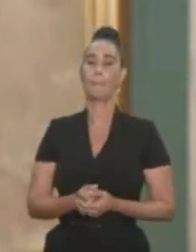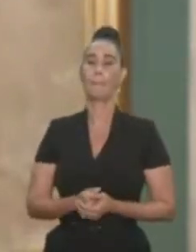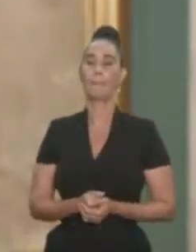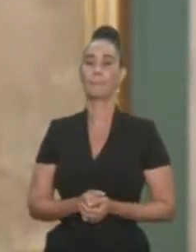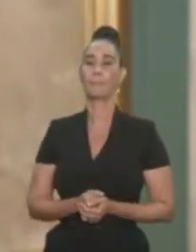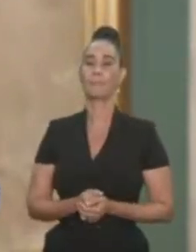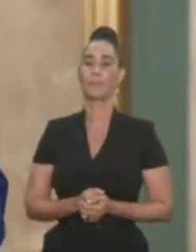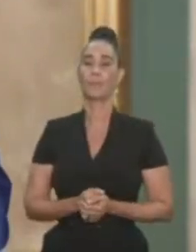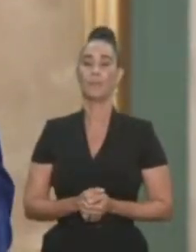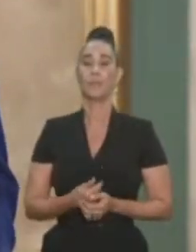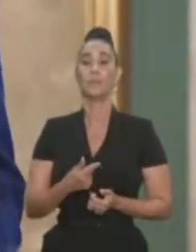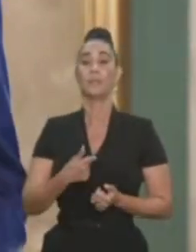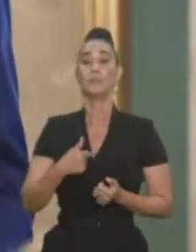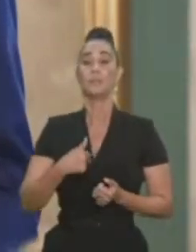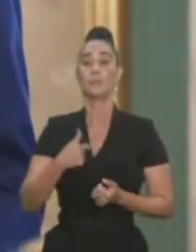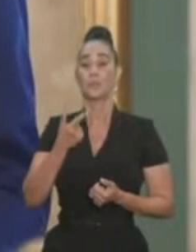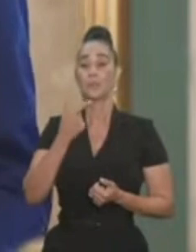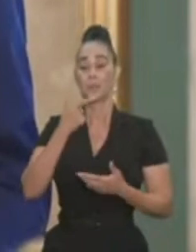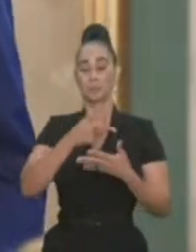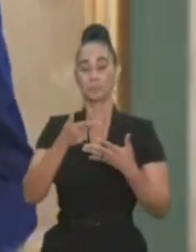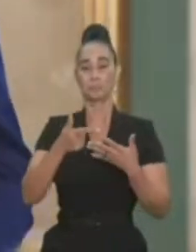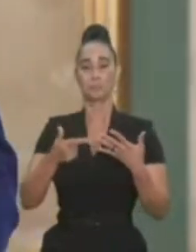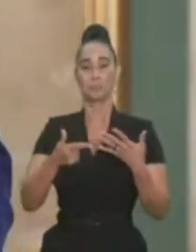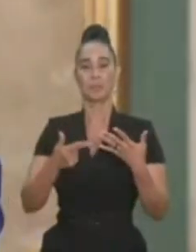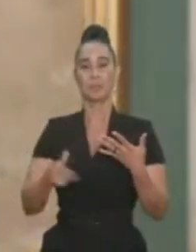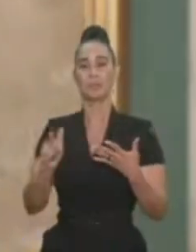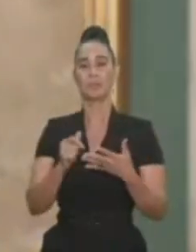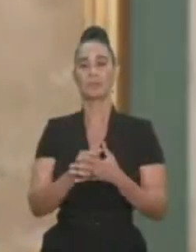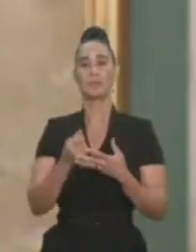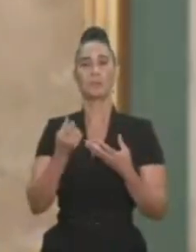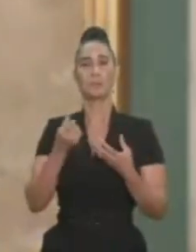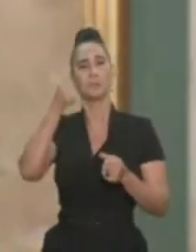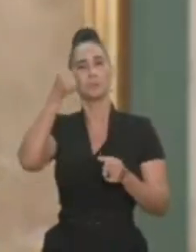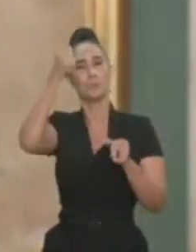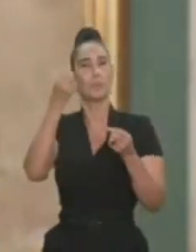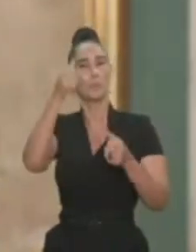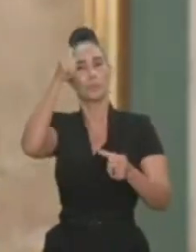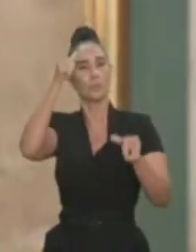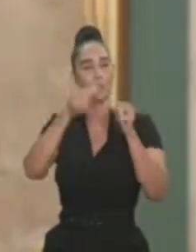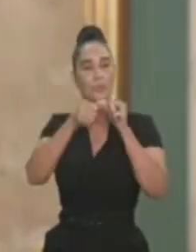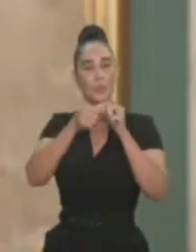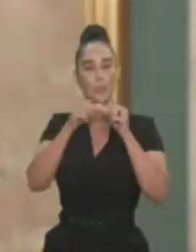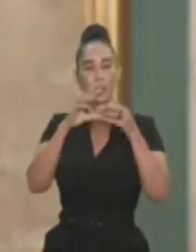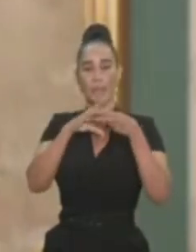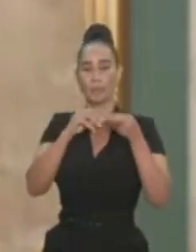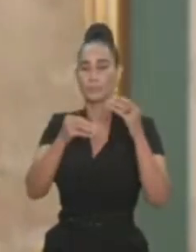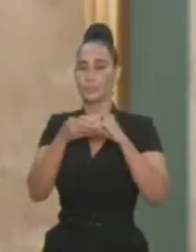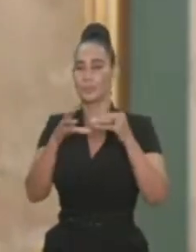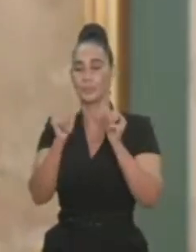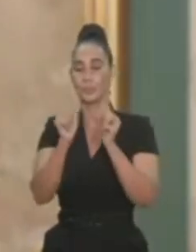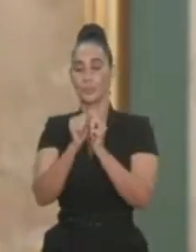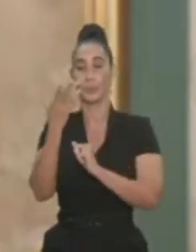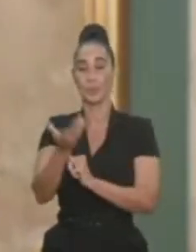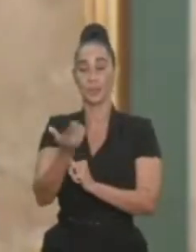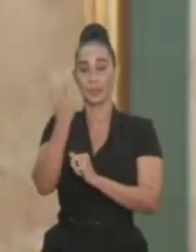Y les voy a decir, les voy a mencionar una de las muchas anécdotas que puedo tener con él.